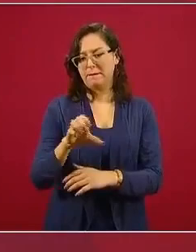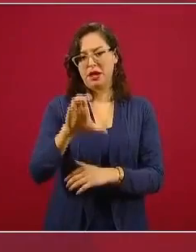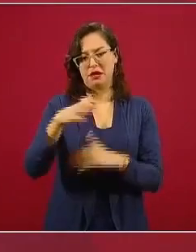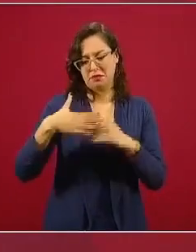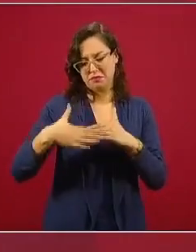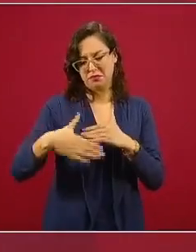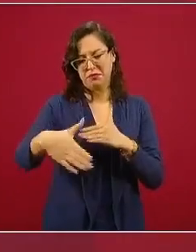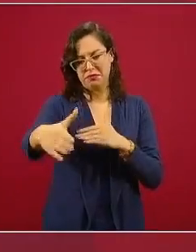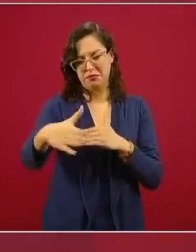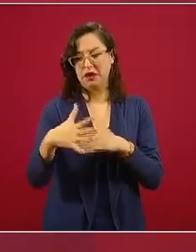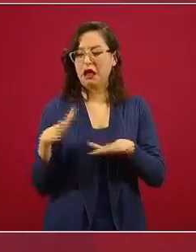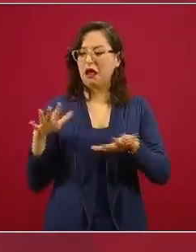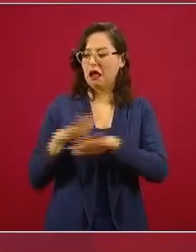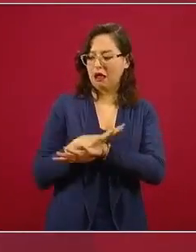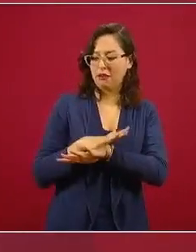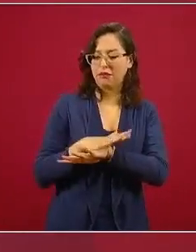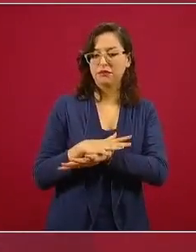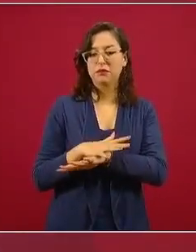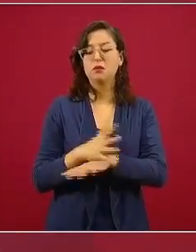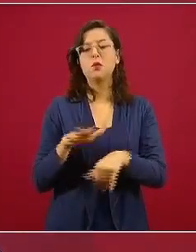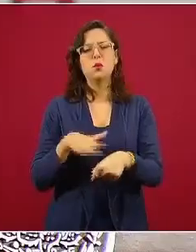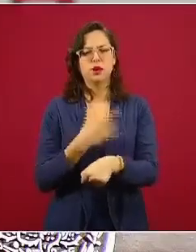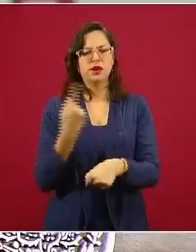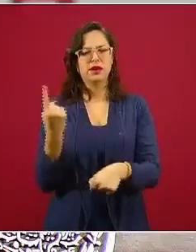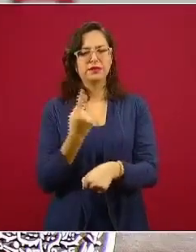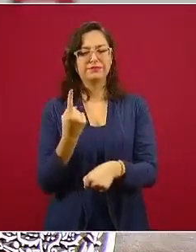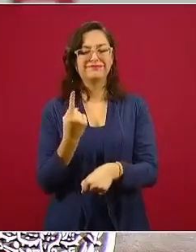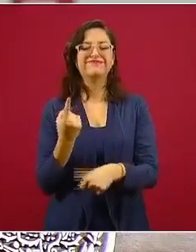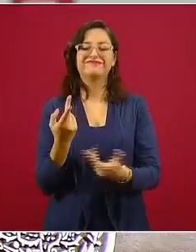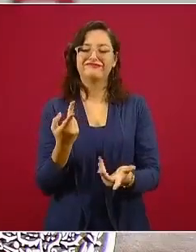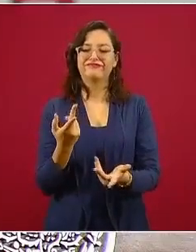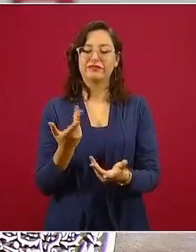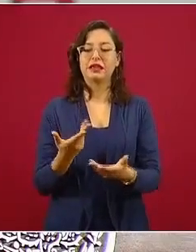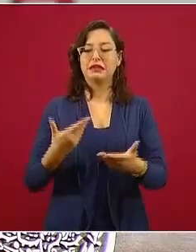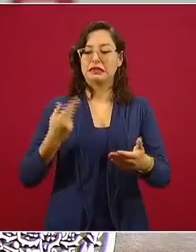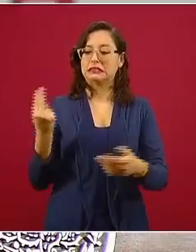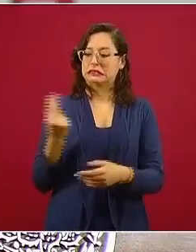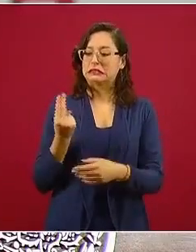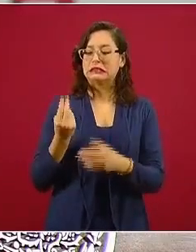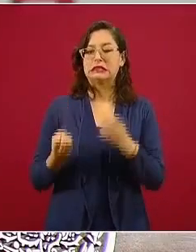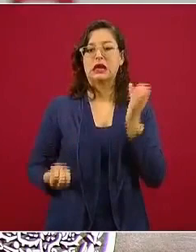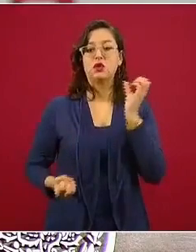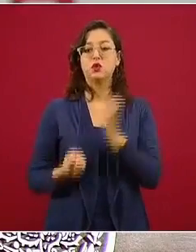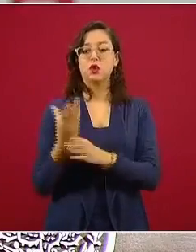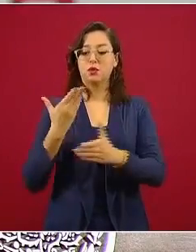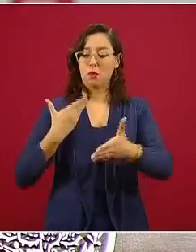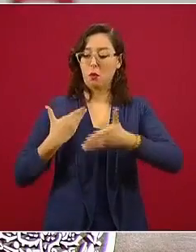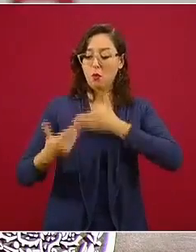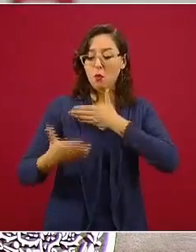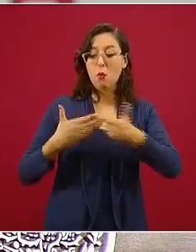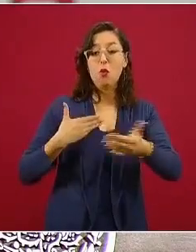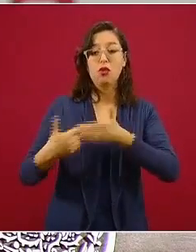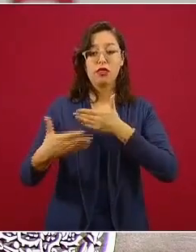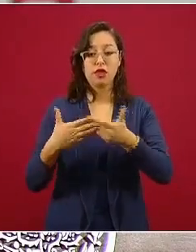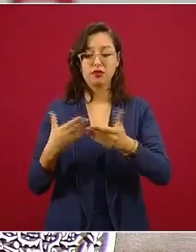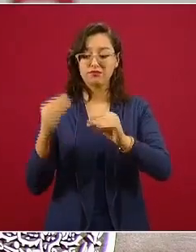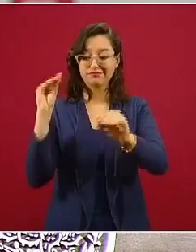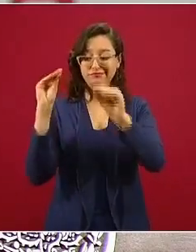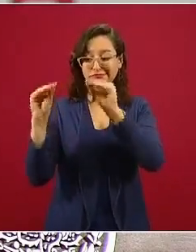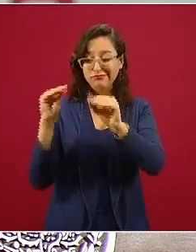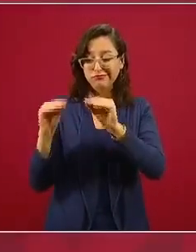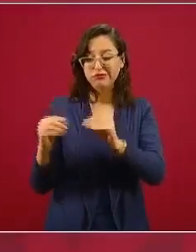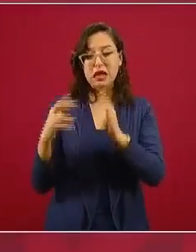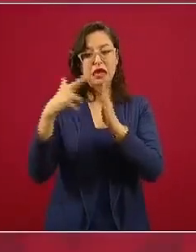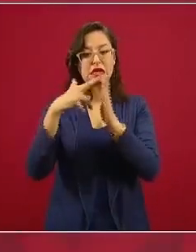es el resultado de un proceso de modernización del tratado que teníamos vigente, que permitió actualizar